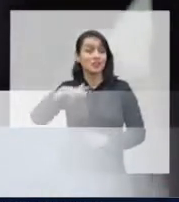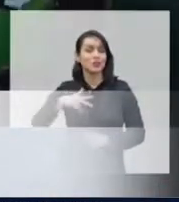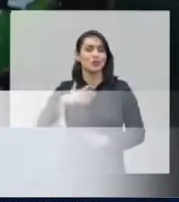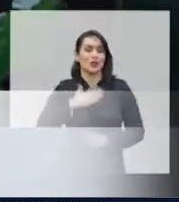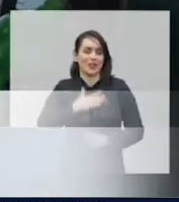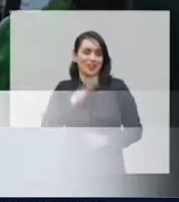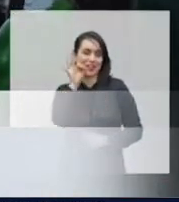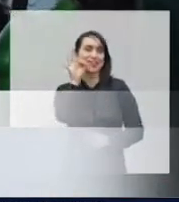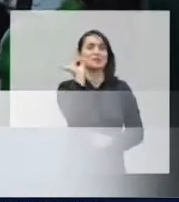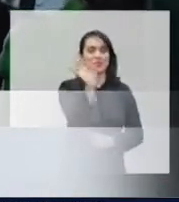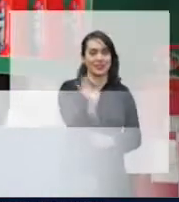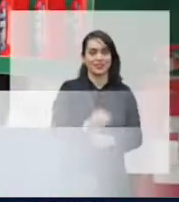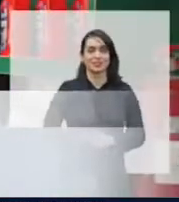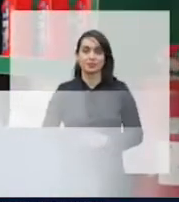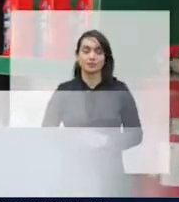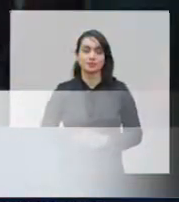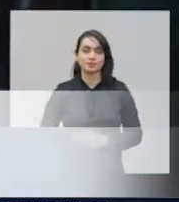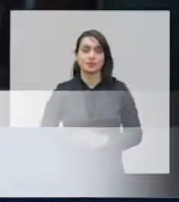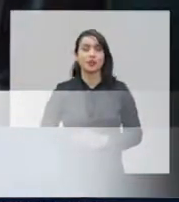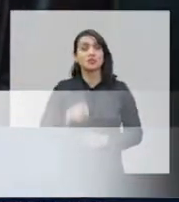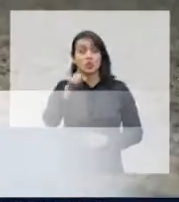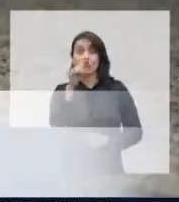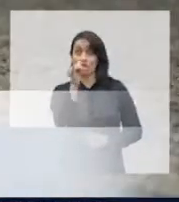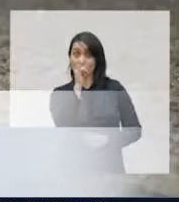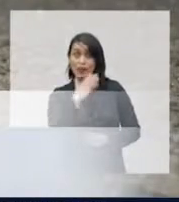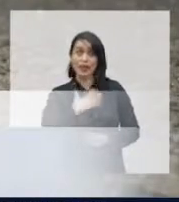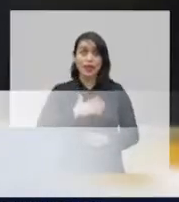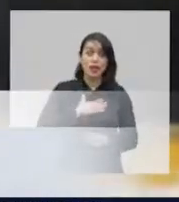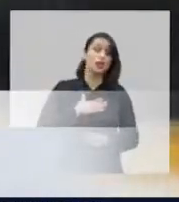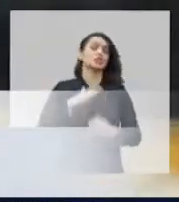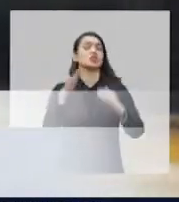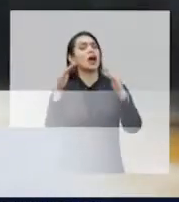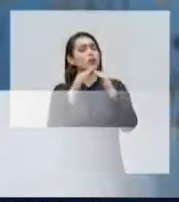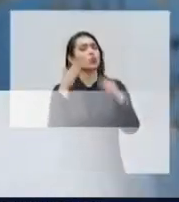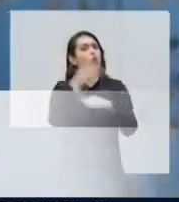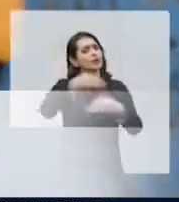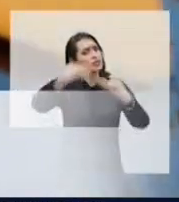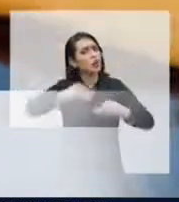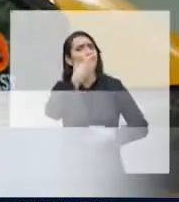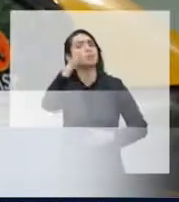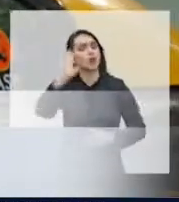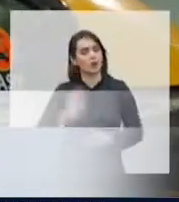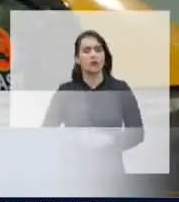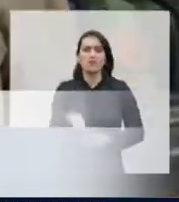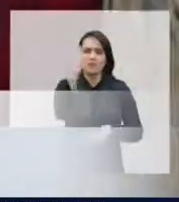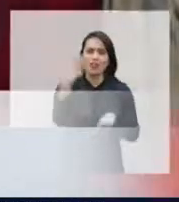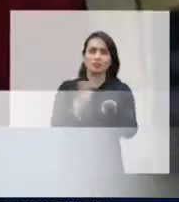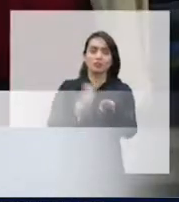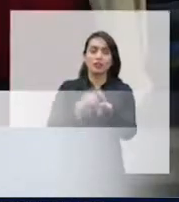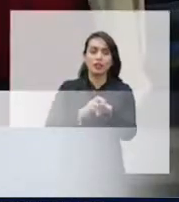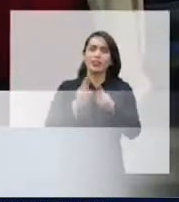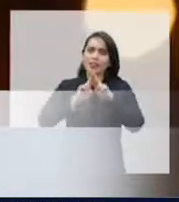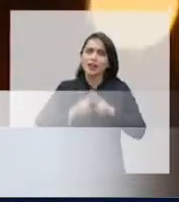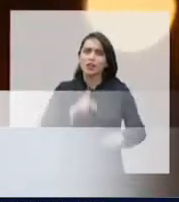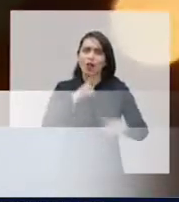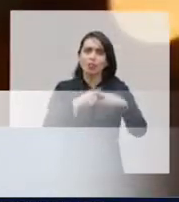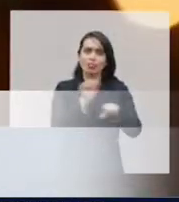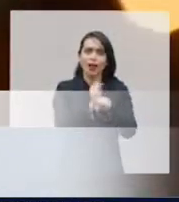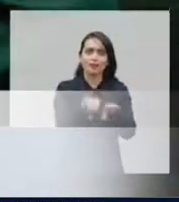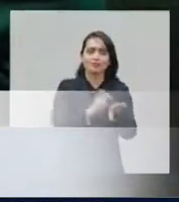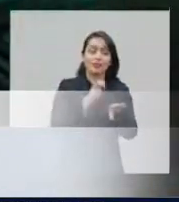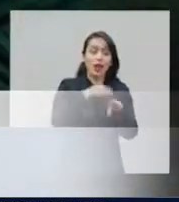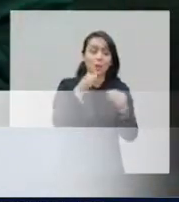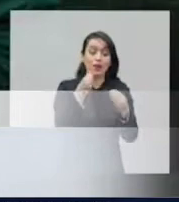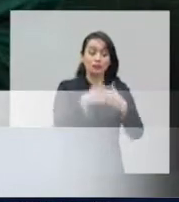Y este 18 tenemos algo para decirte. Si vas a beber, hay una forma segura de llegar a tu casa. Yo te llevo. Sube